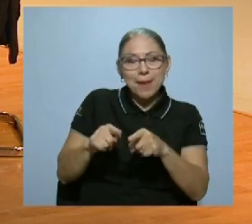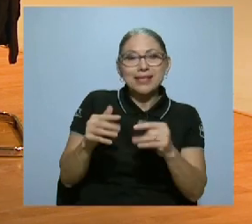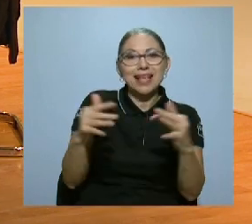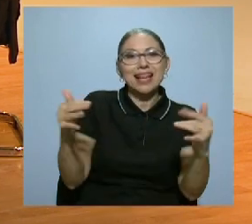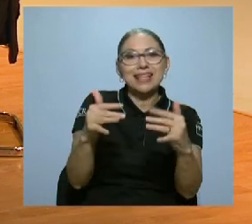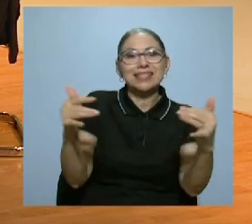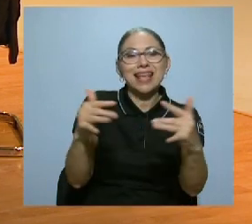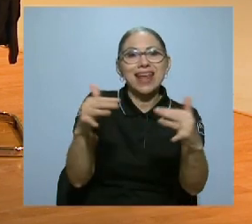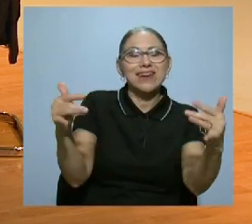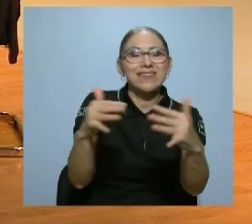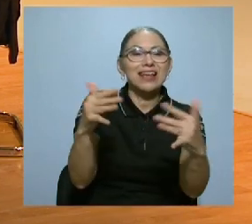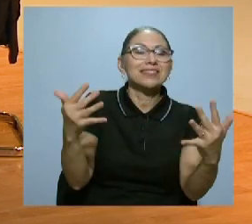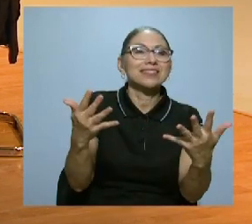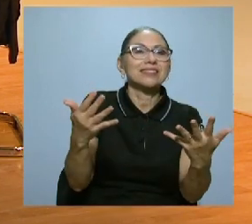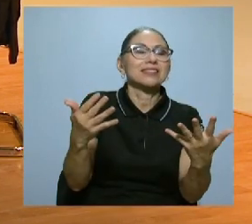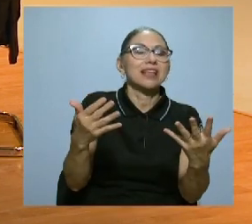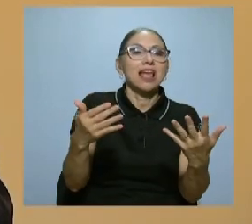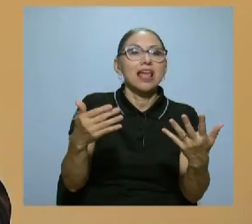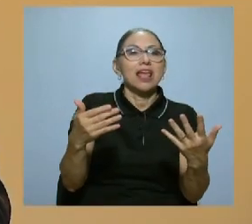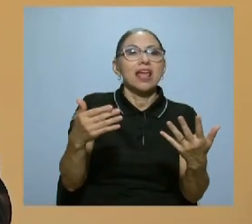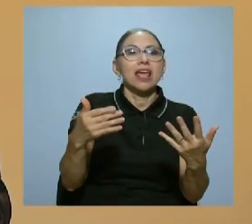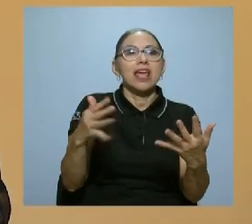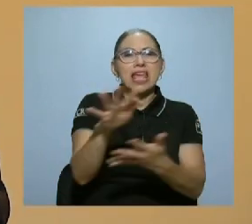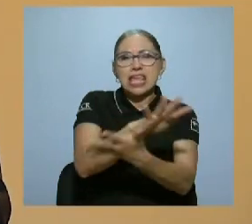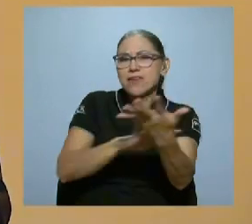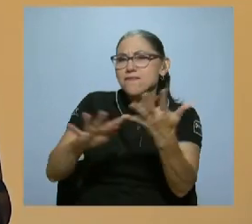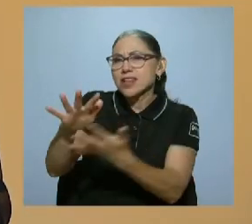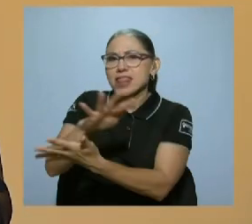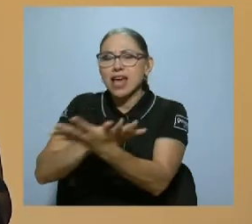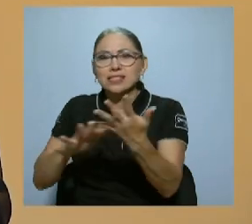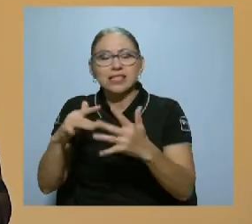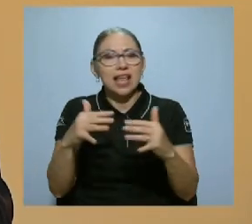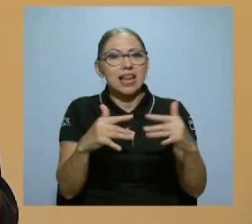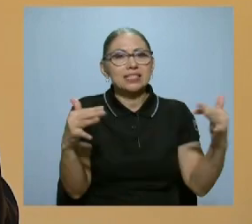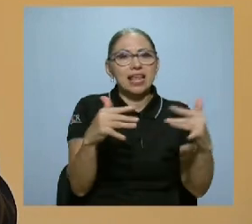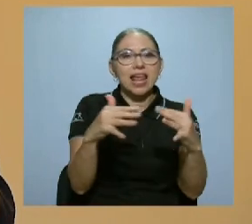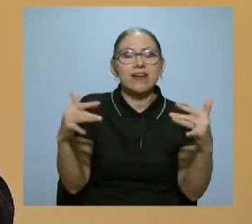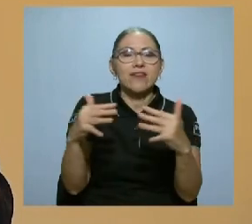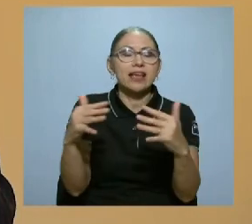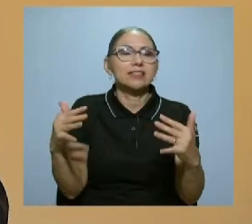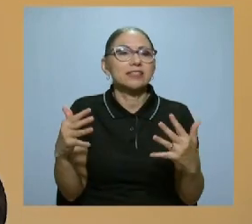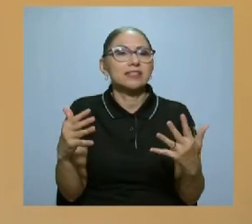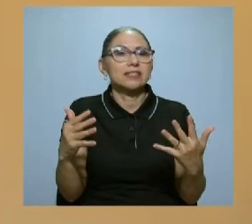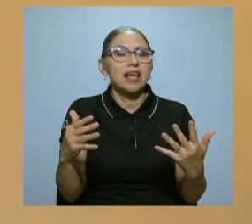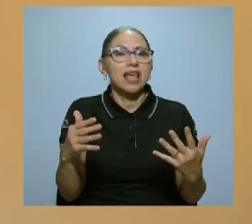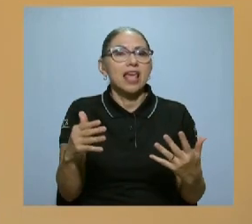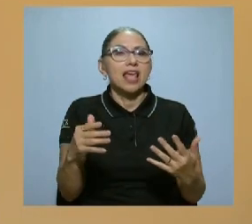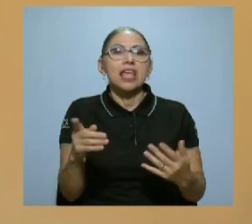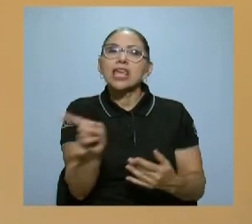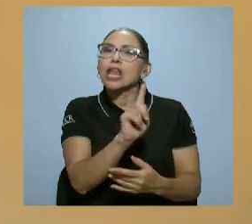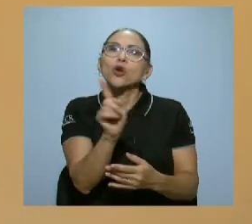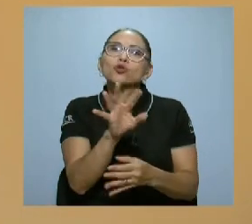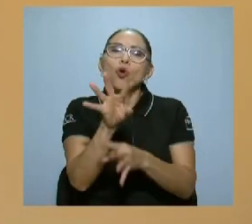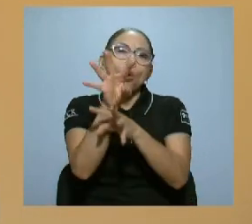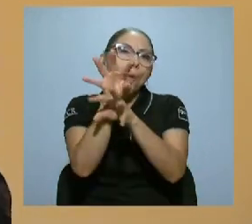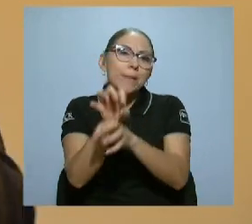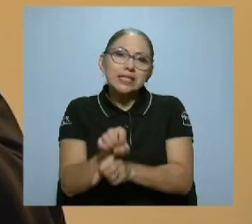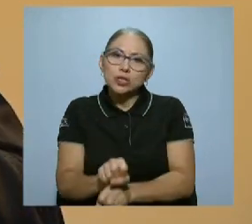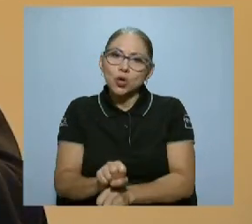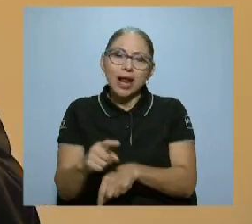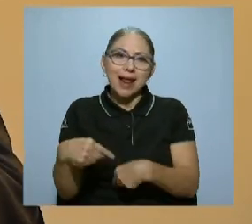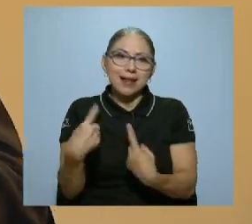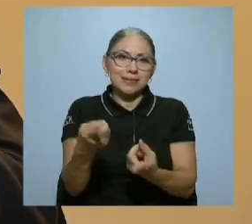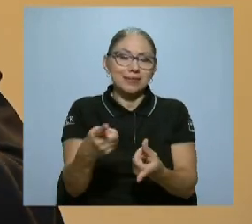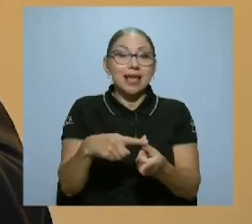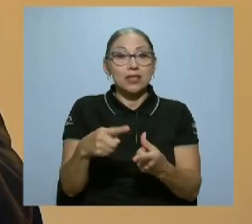digamos, irregulares, en las guerras híbridas, en las guerras de carácter, digamos, que no es convencional. Así es que